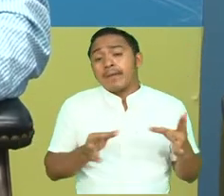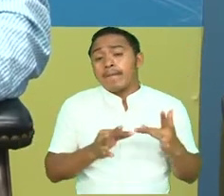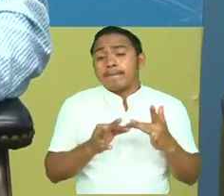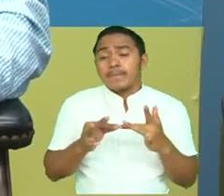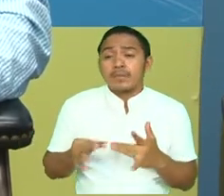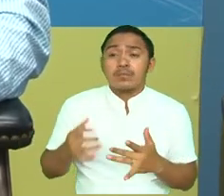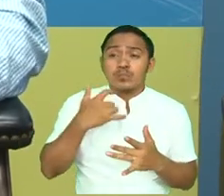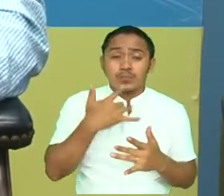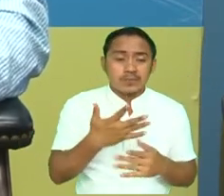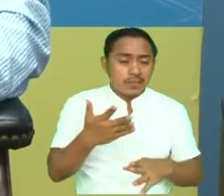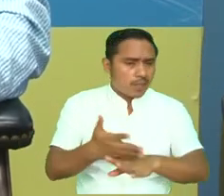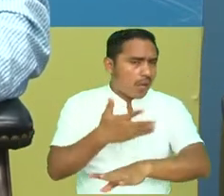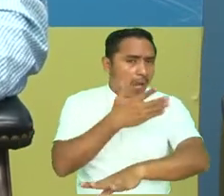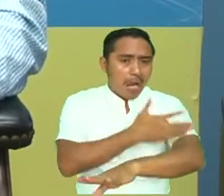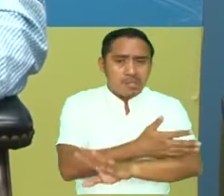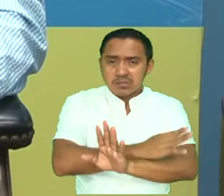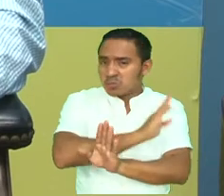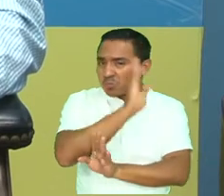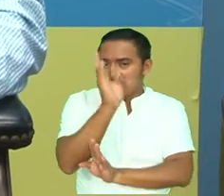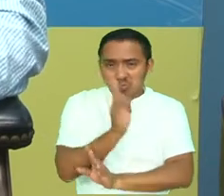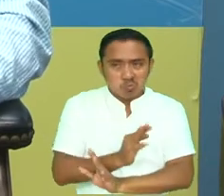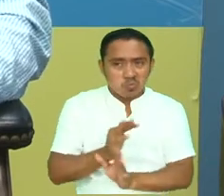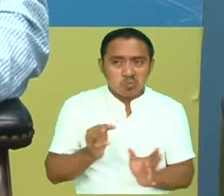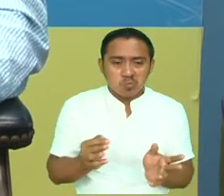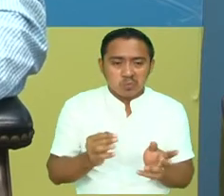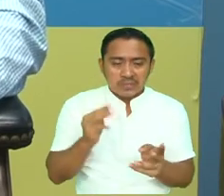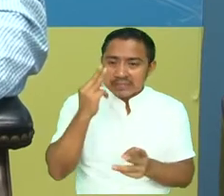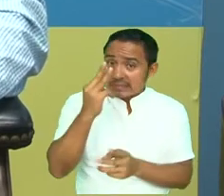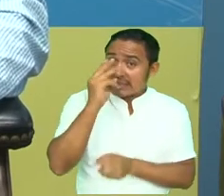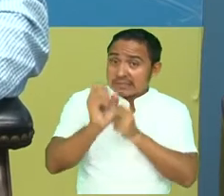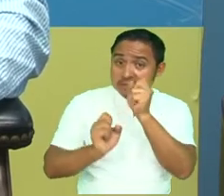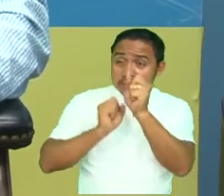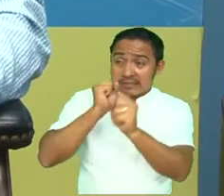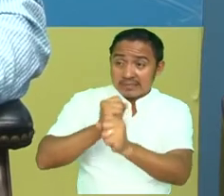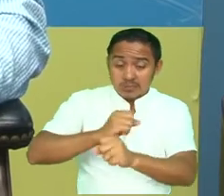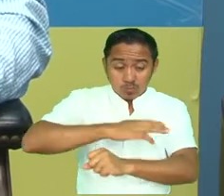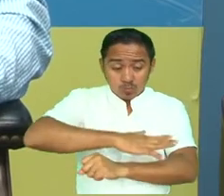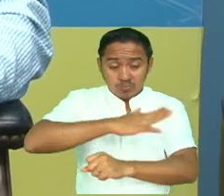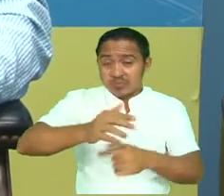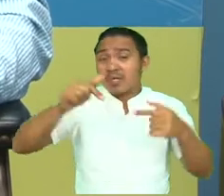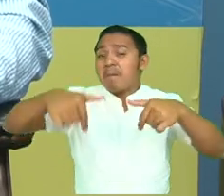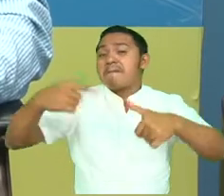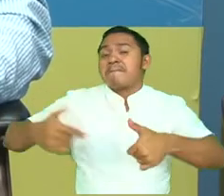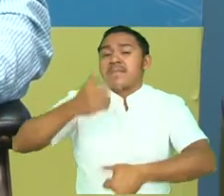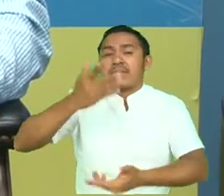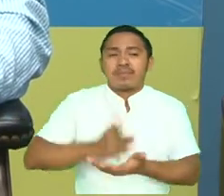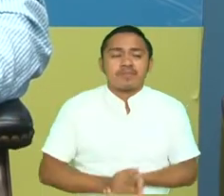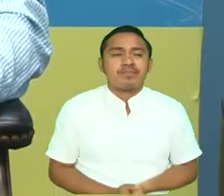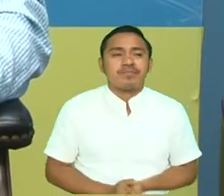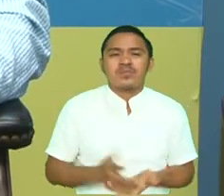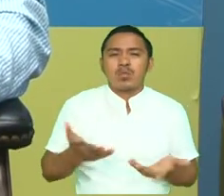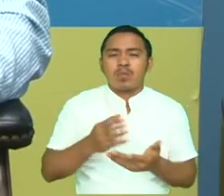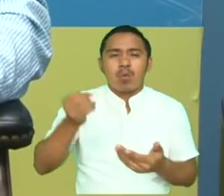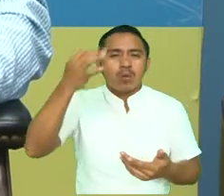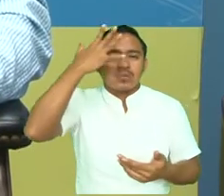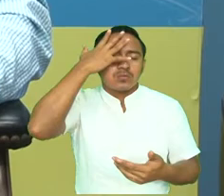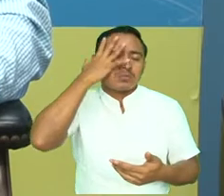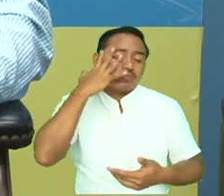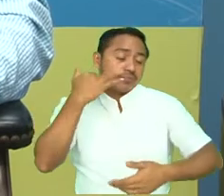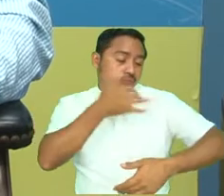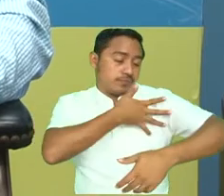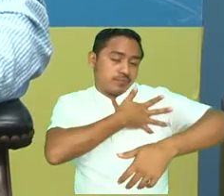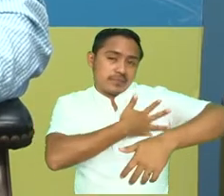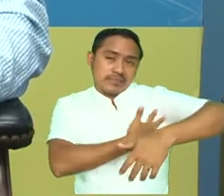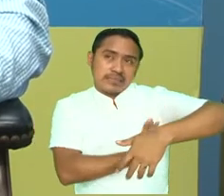importante, porque no lo habíamos tocado en estos casi 3 años que tenemos de estar al aire. Vamos a hablar de la sudoración en las axilas,